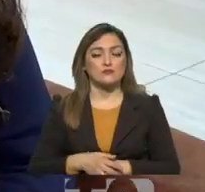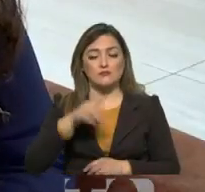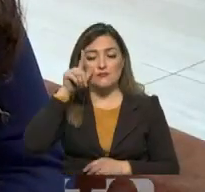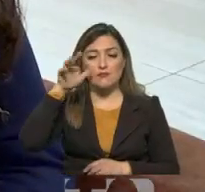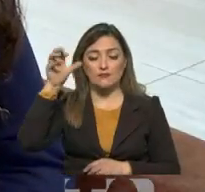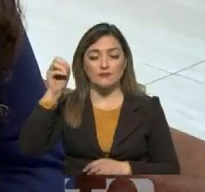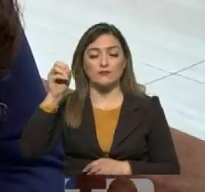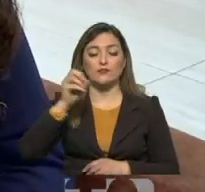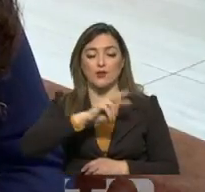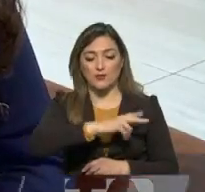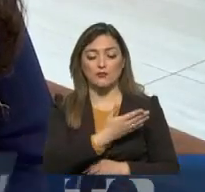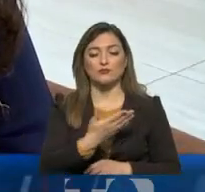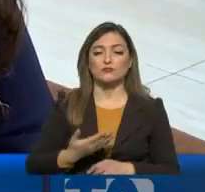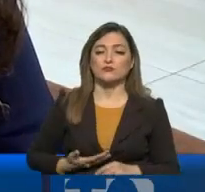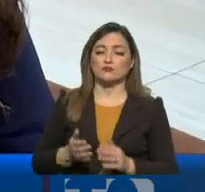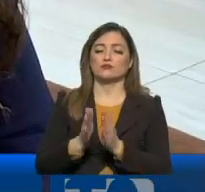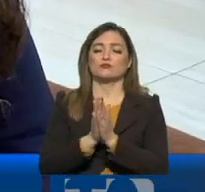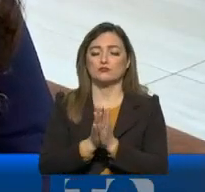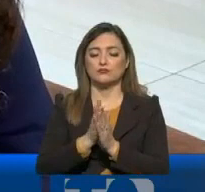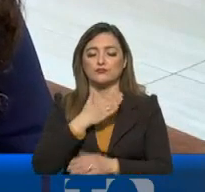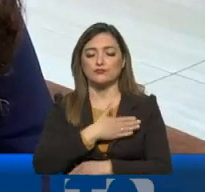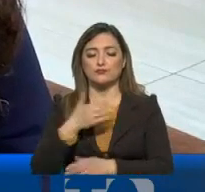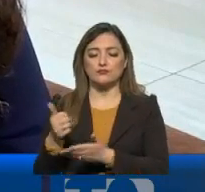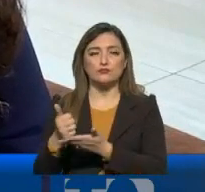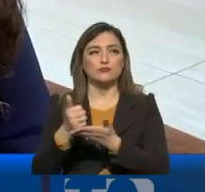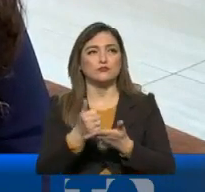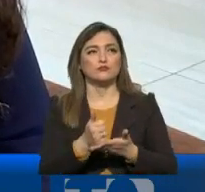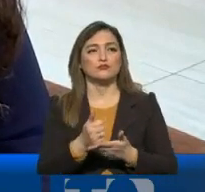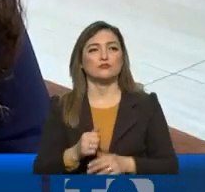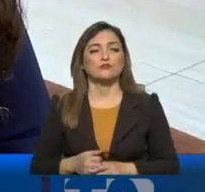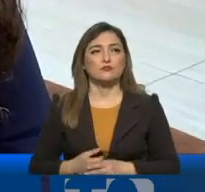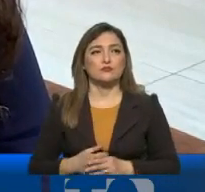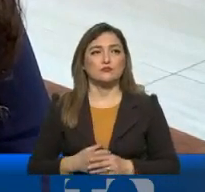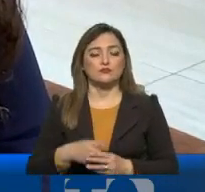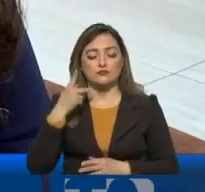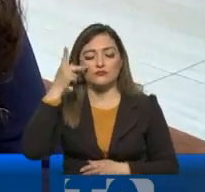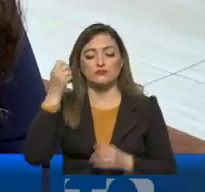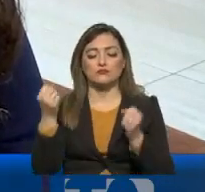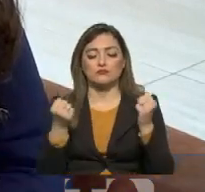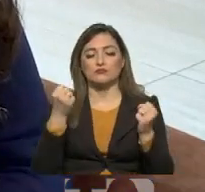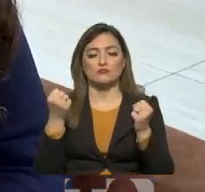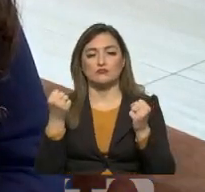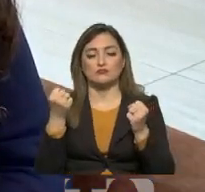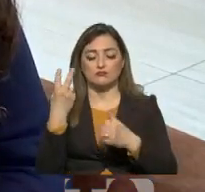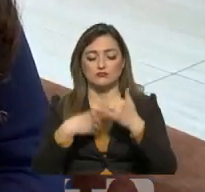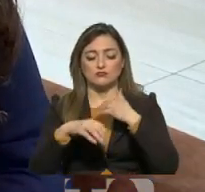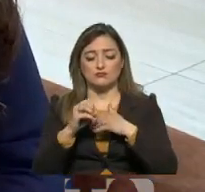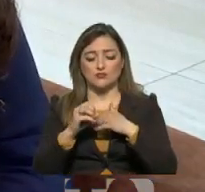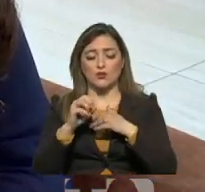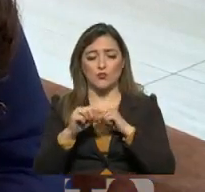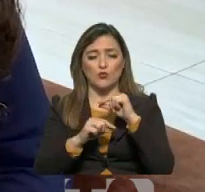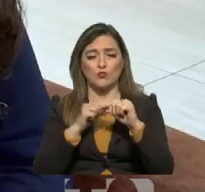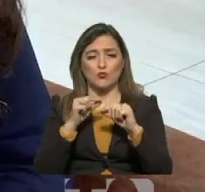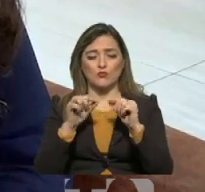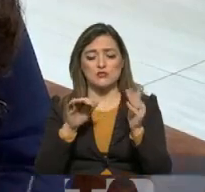nuestro señor vicepresidente, por favor, ayúdenos. Realmente, como papás, es desesperante ver que nuestros hijos se van apagando